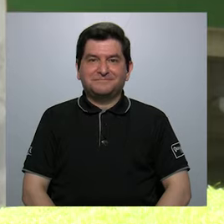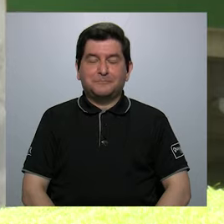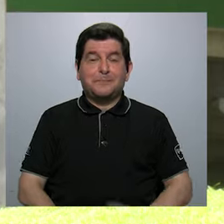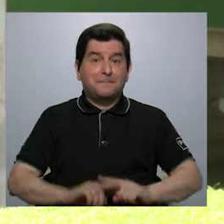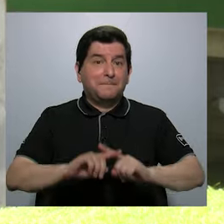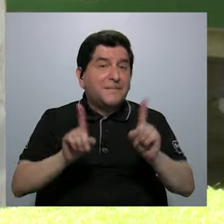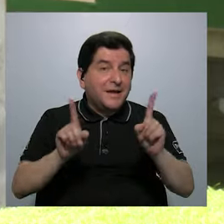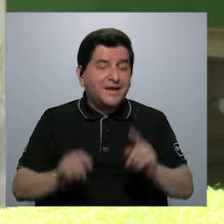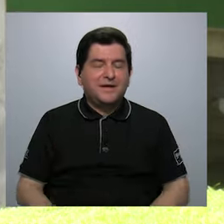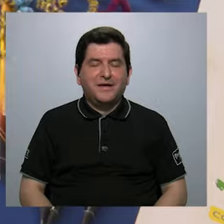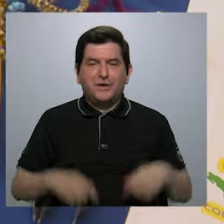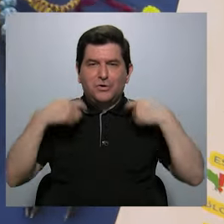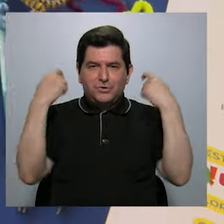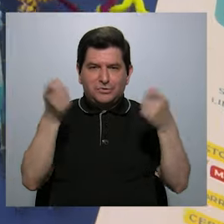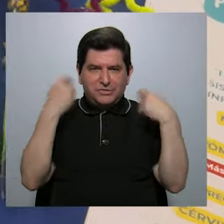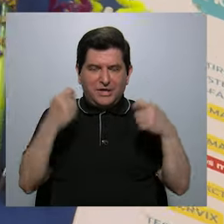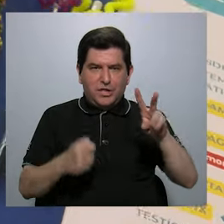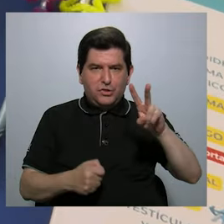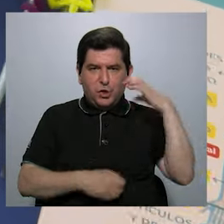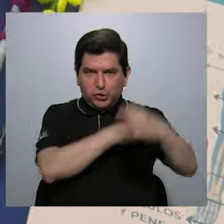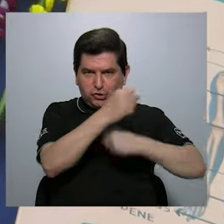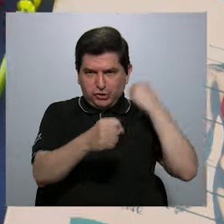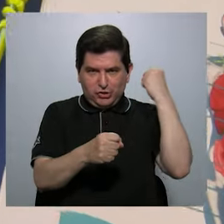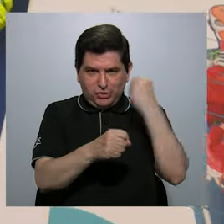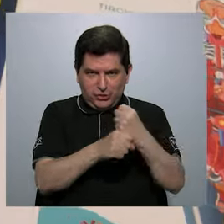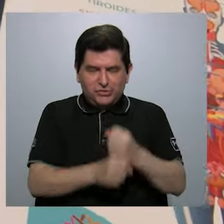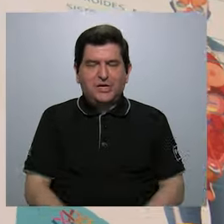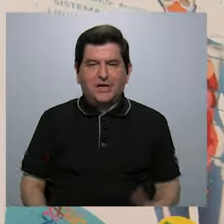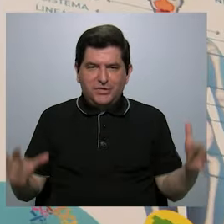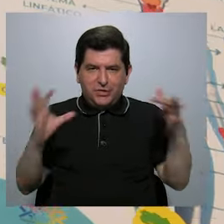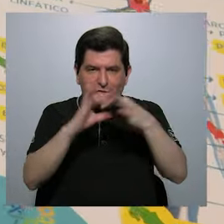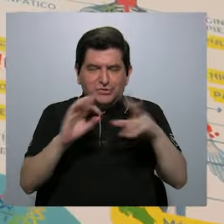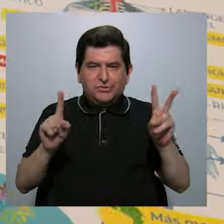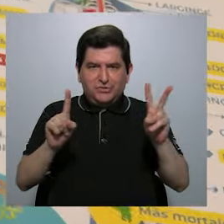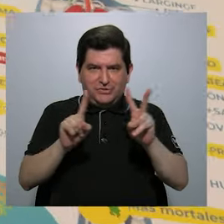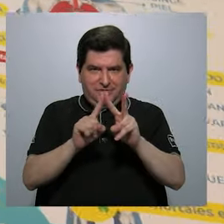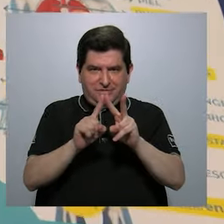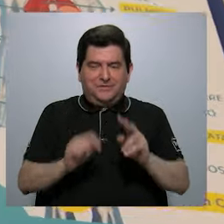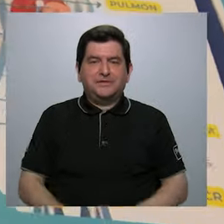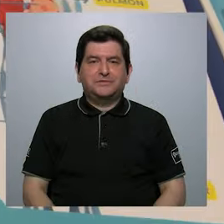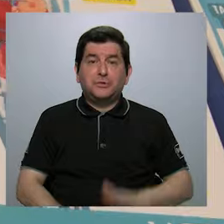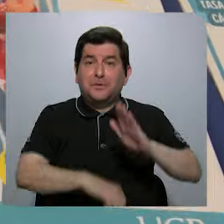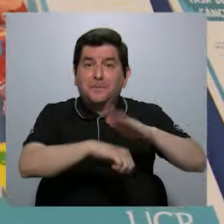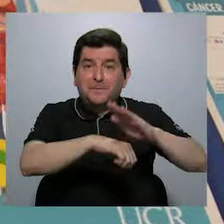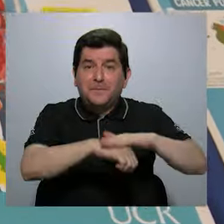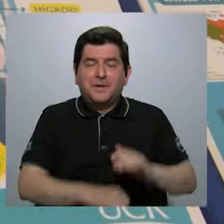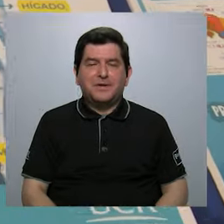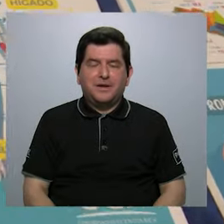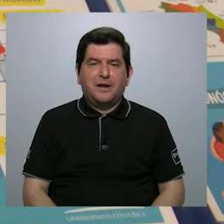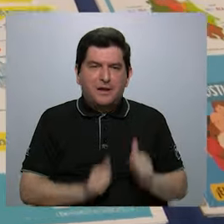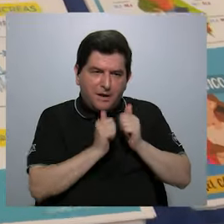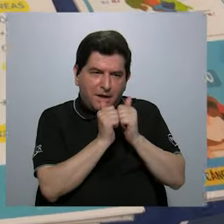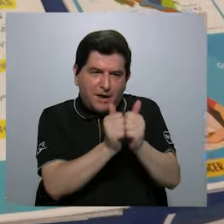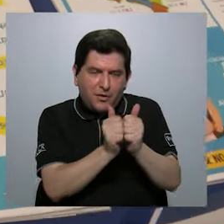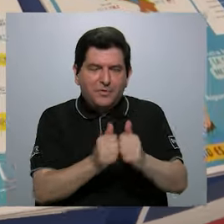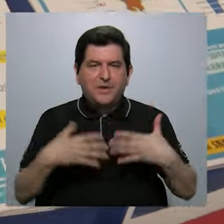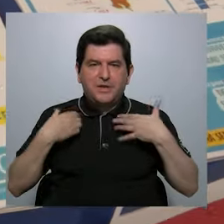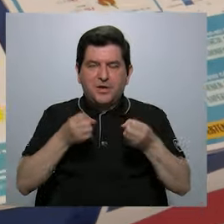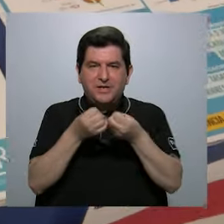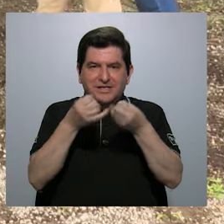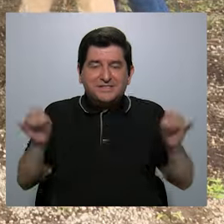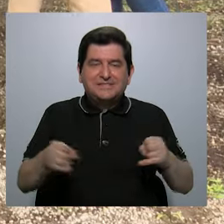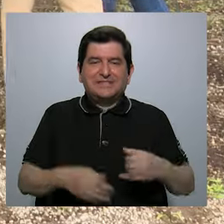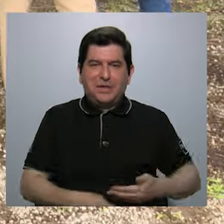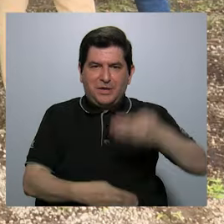Empero, la celebración por los 200 años de la anexión del partido de Nicoya permitió acompañar a Salud Sin